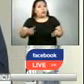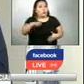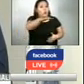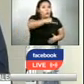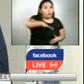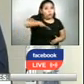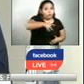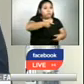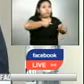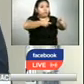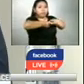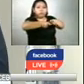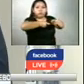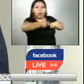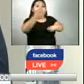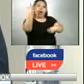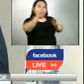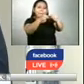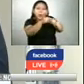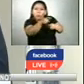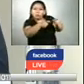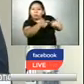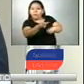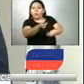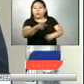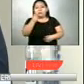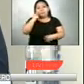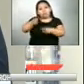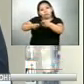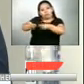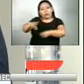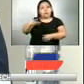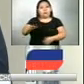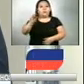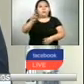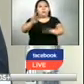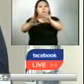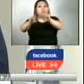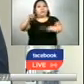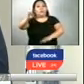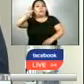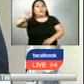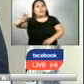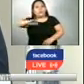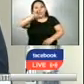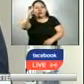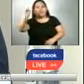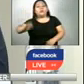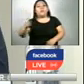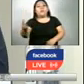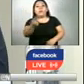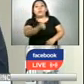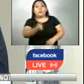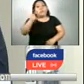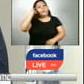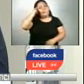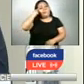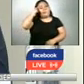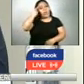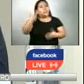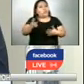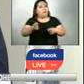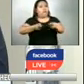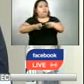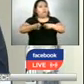territorios controlados por las pandillas. Vemos que el 28.4% de la gente señala que el plan ha